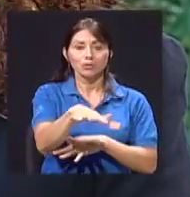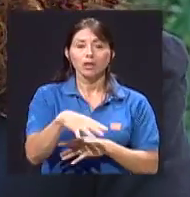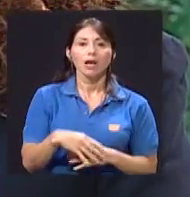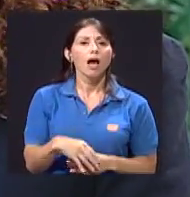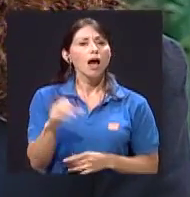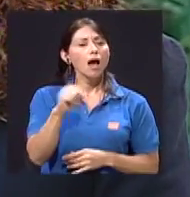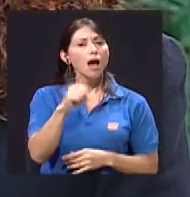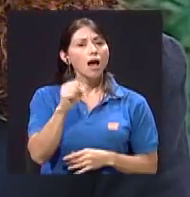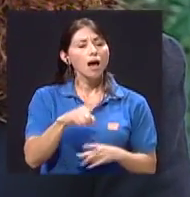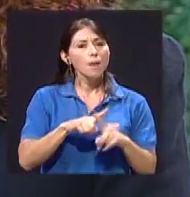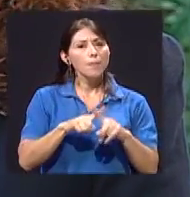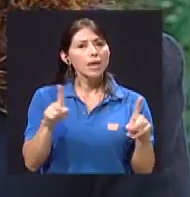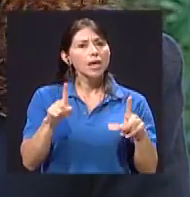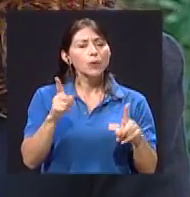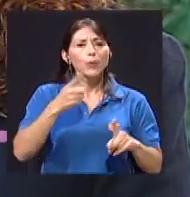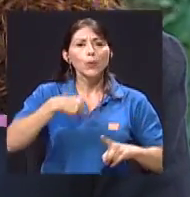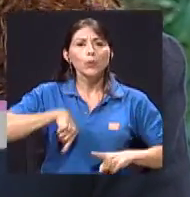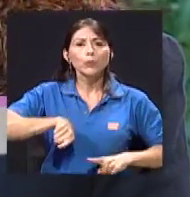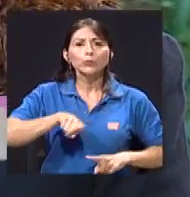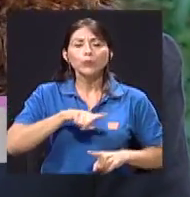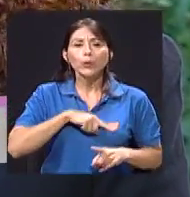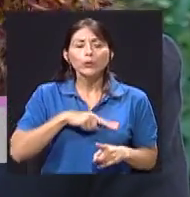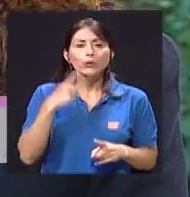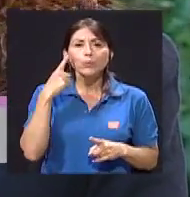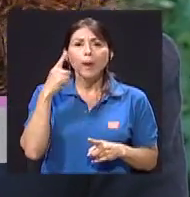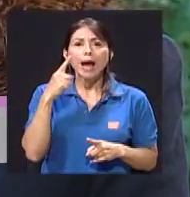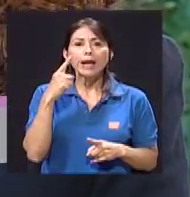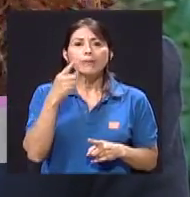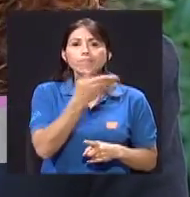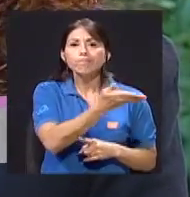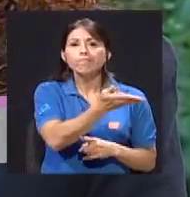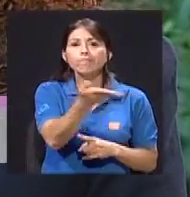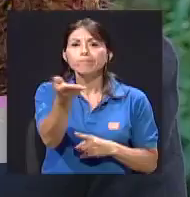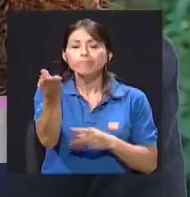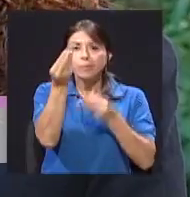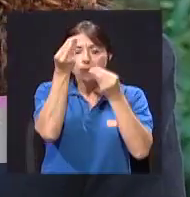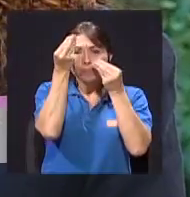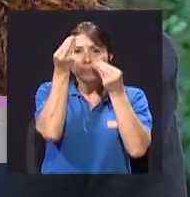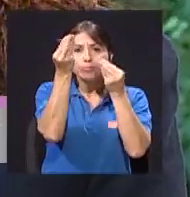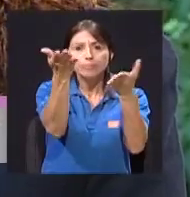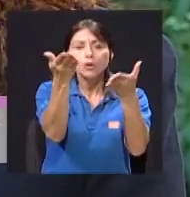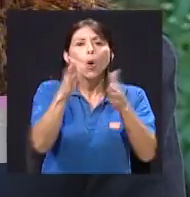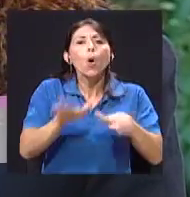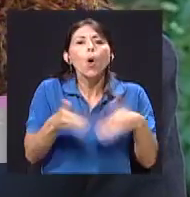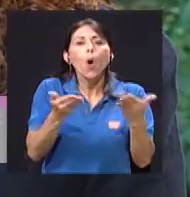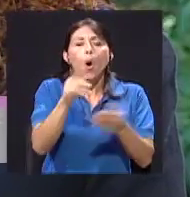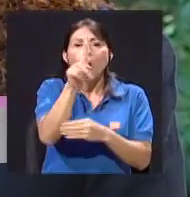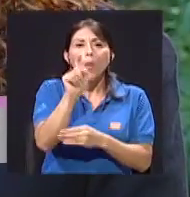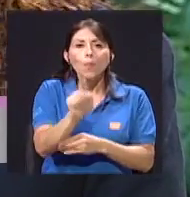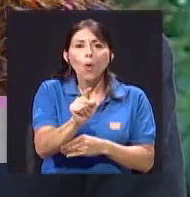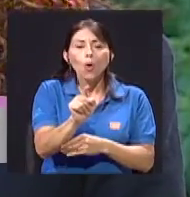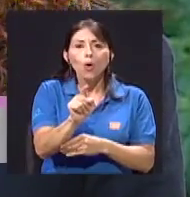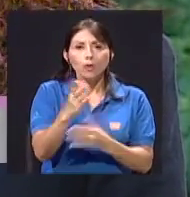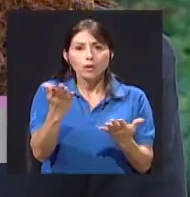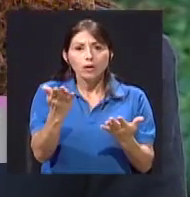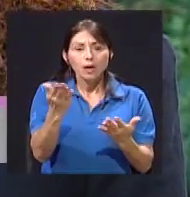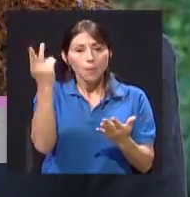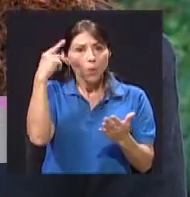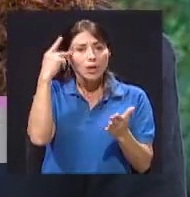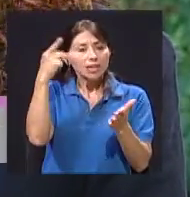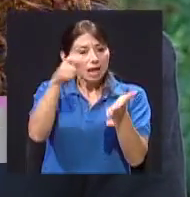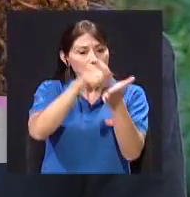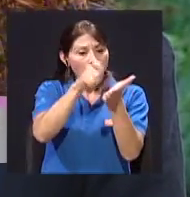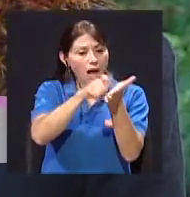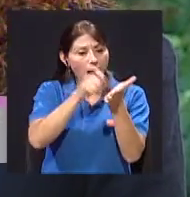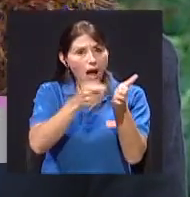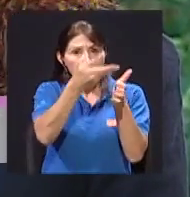Claro, pero entonces, ¿cómo podríamos informarle a la población que nos está viendo sobre esas políticas?